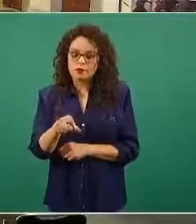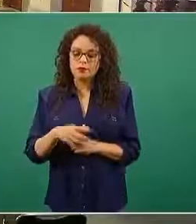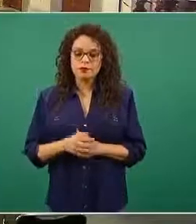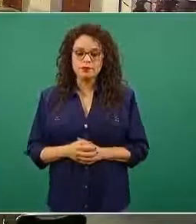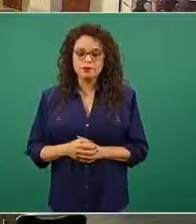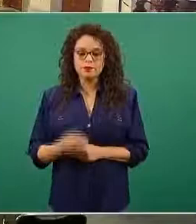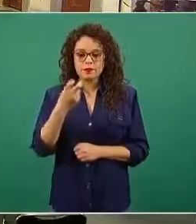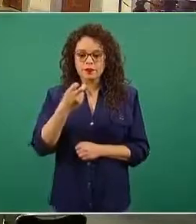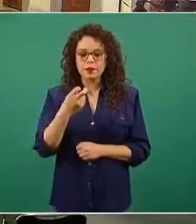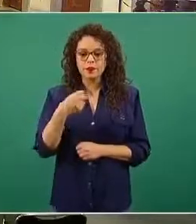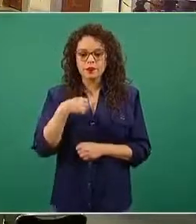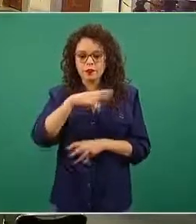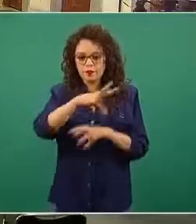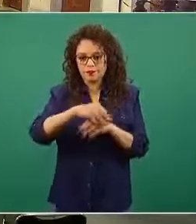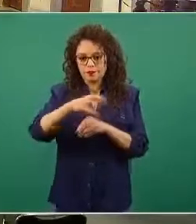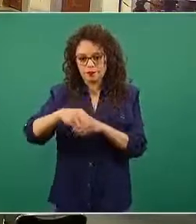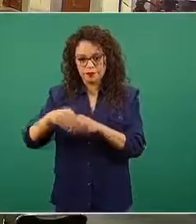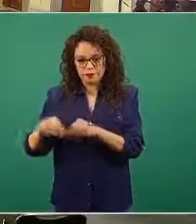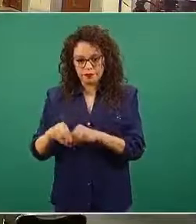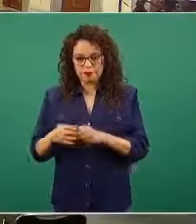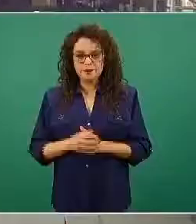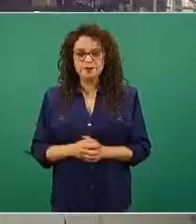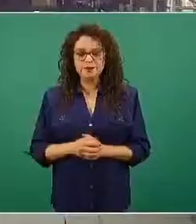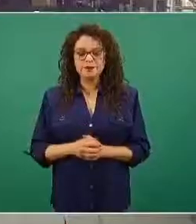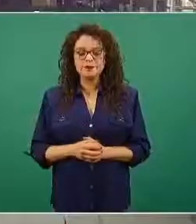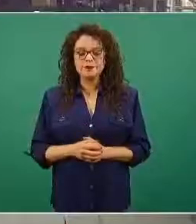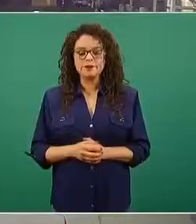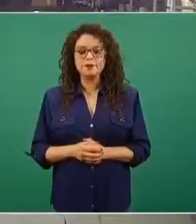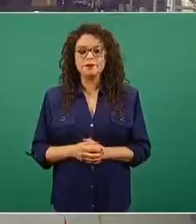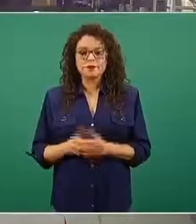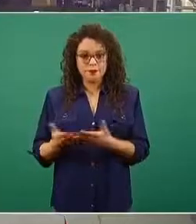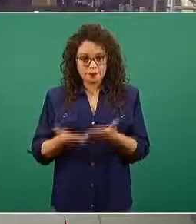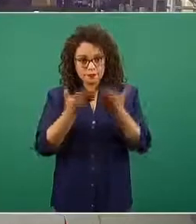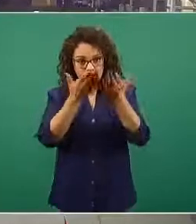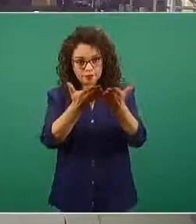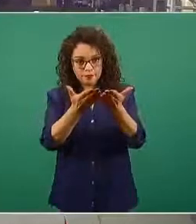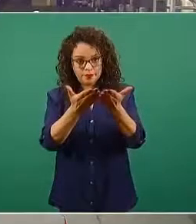complemento y bueno, habíamos dado la palabra aquí, por favor.